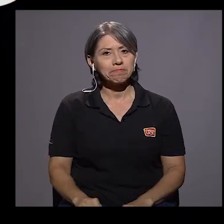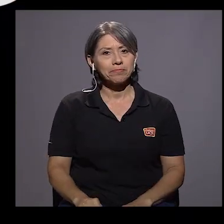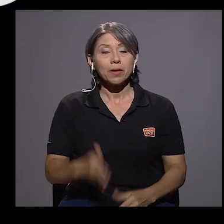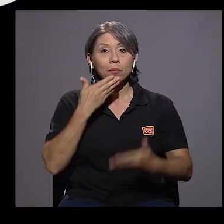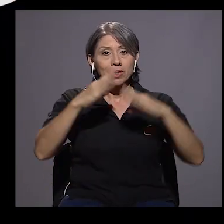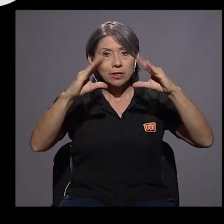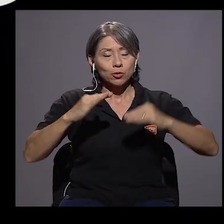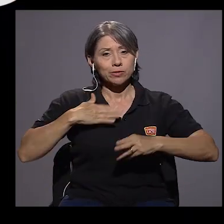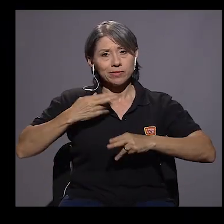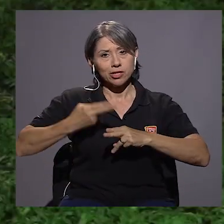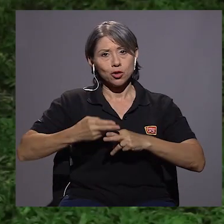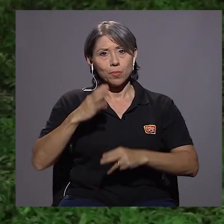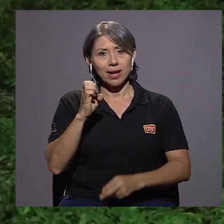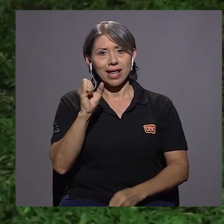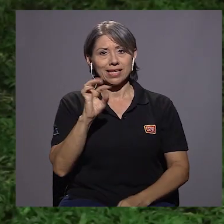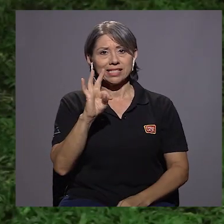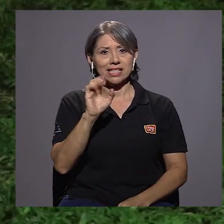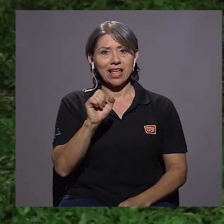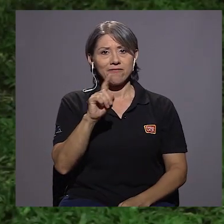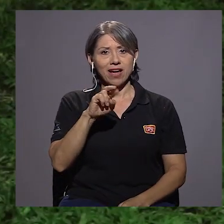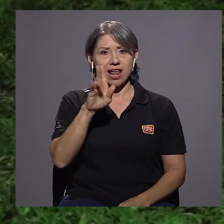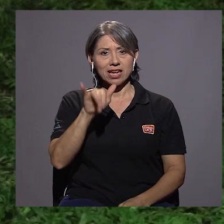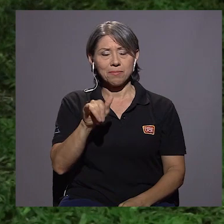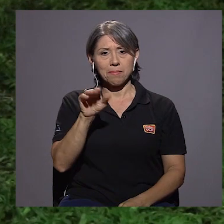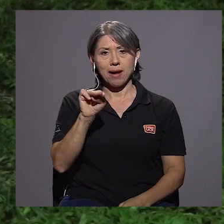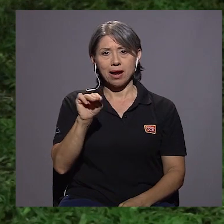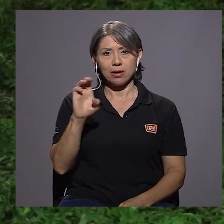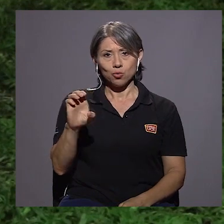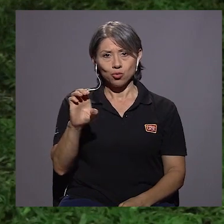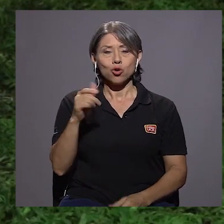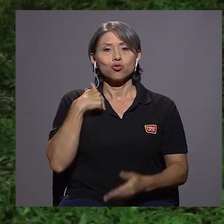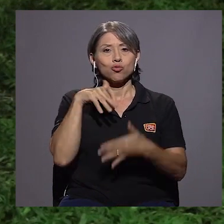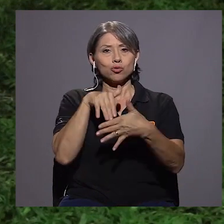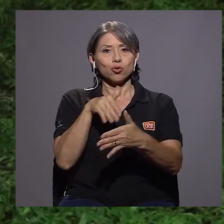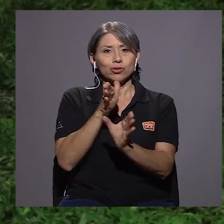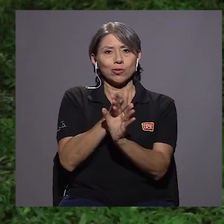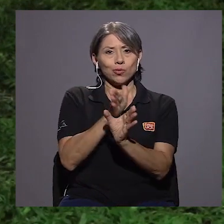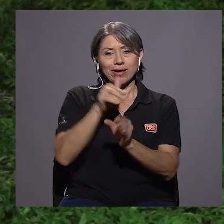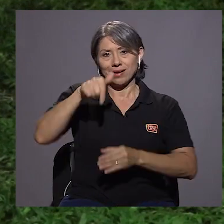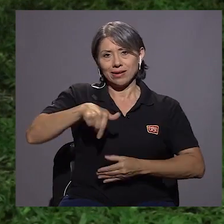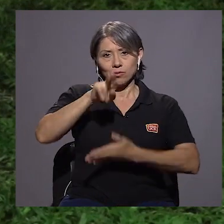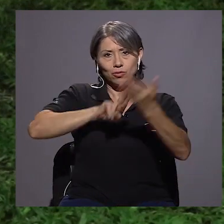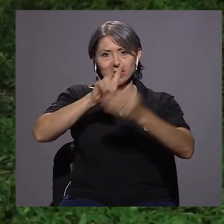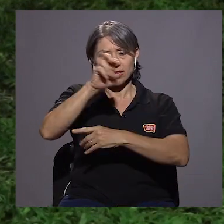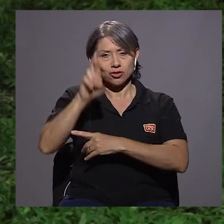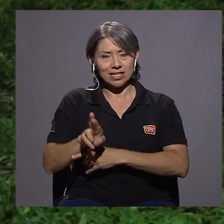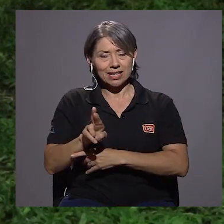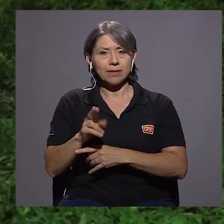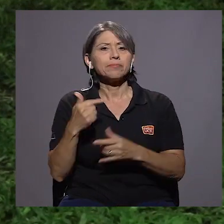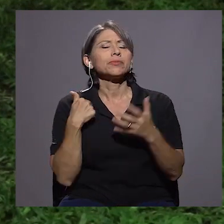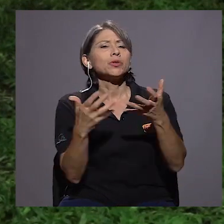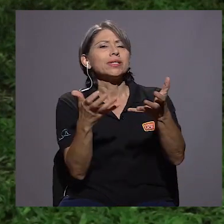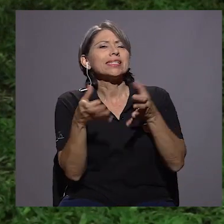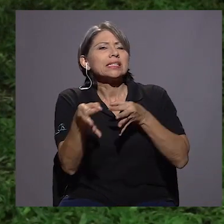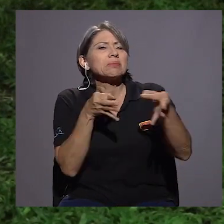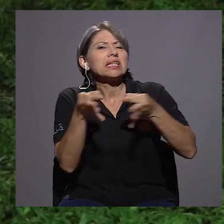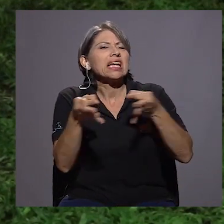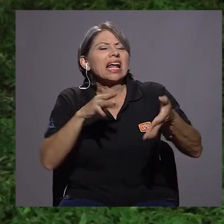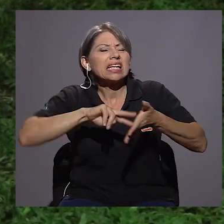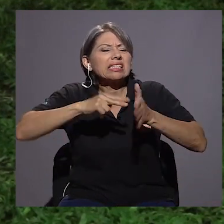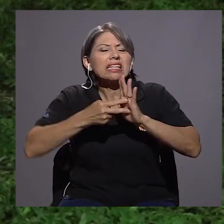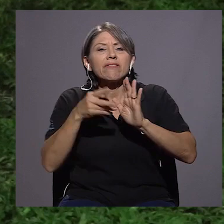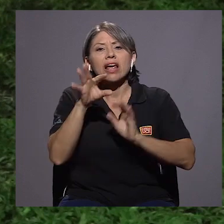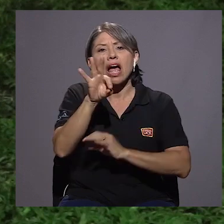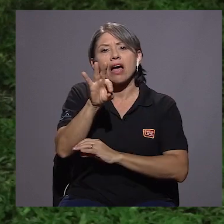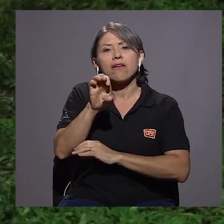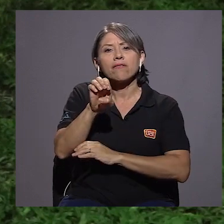24 de octubre. Buenas noches, mi nombre es Stephanie Macluf, yo soy estudiante de Psicología aquí en la Universidad de Costa Rica. Quisiera poder